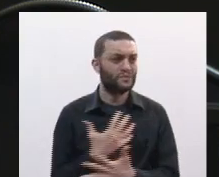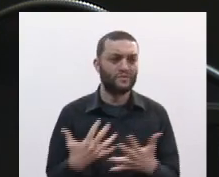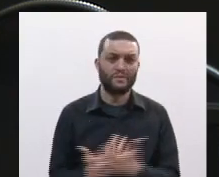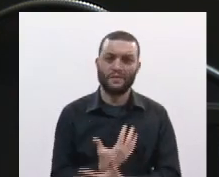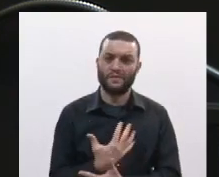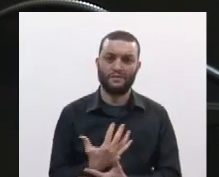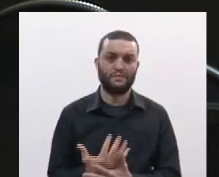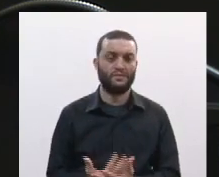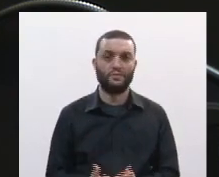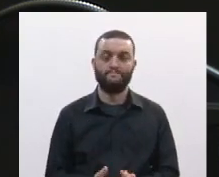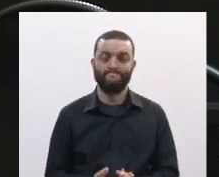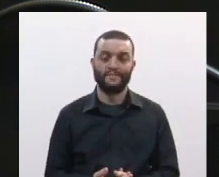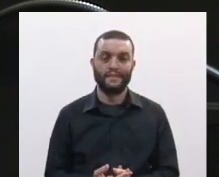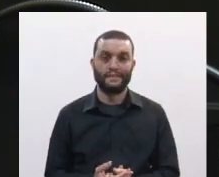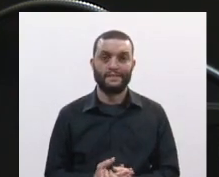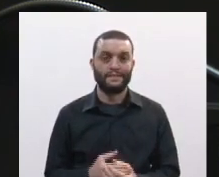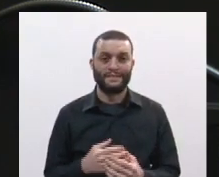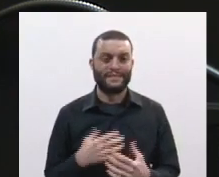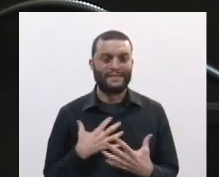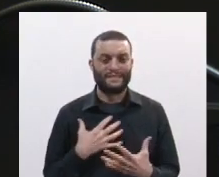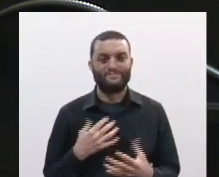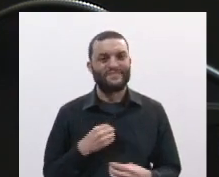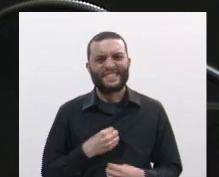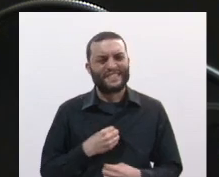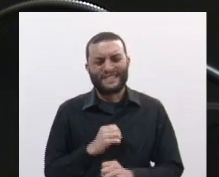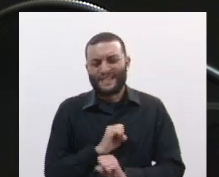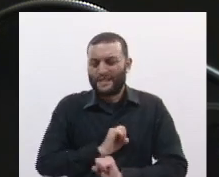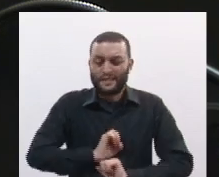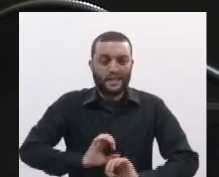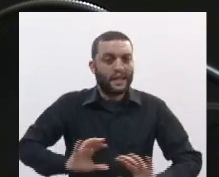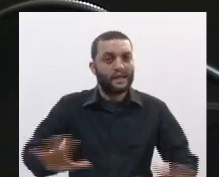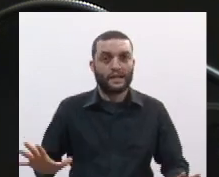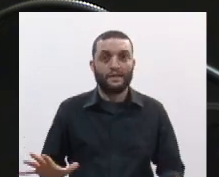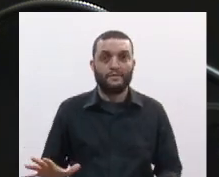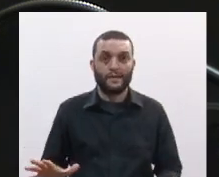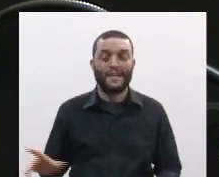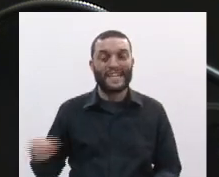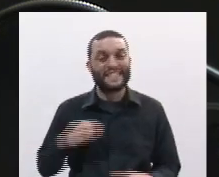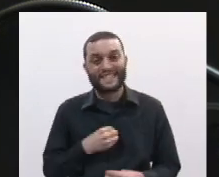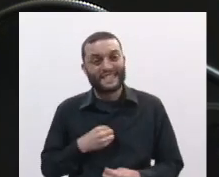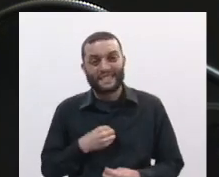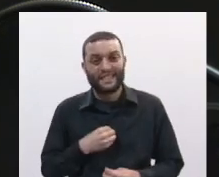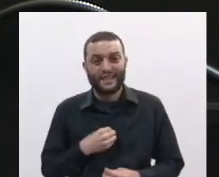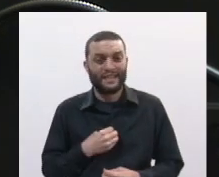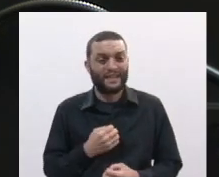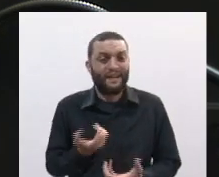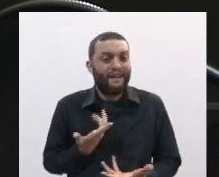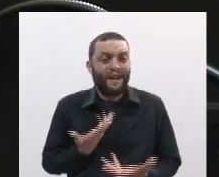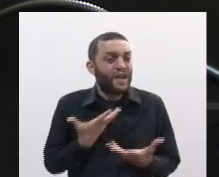lo tensionaba mucho, lo ponía muy mal, y sentía que no podía reparar, porque la muerte no se puede reparar con